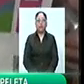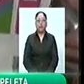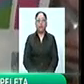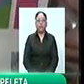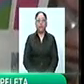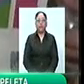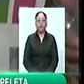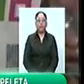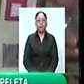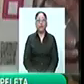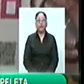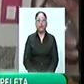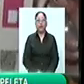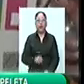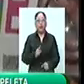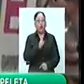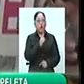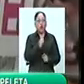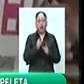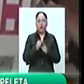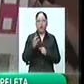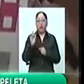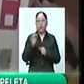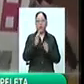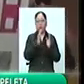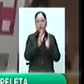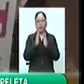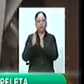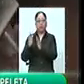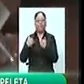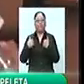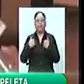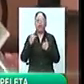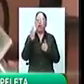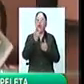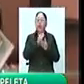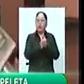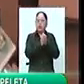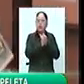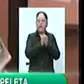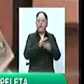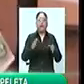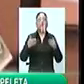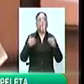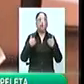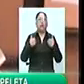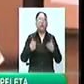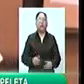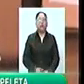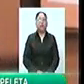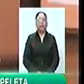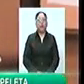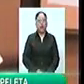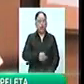franjas de 1 a 8, ¿no es cierto? Usted está mirando en la imagen y está sorteado para el, para la representación